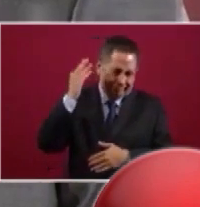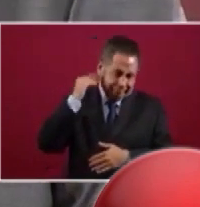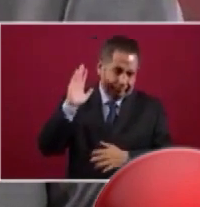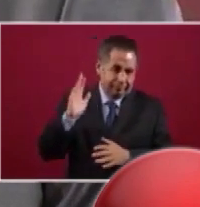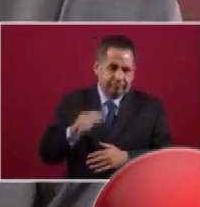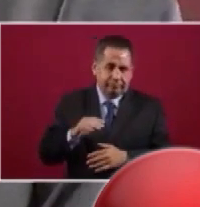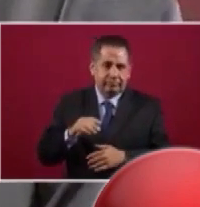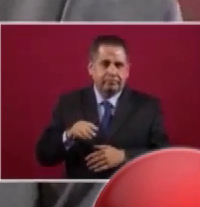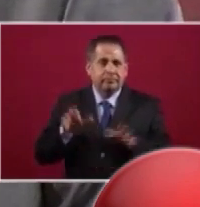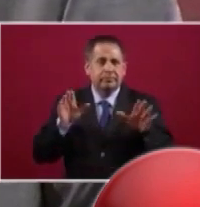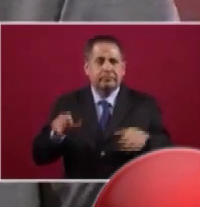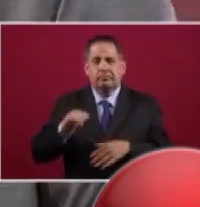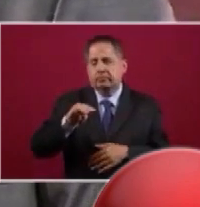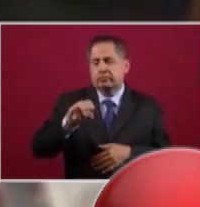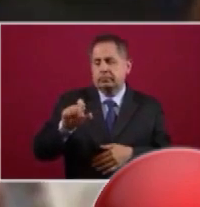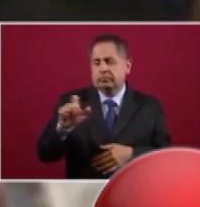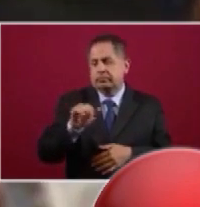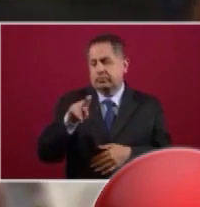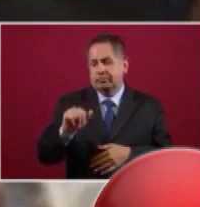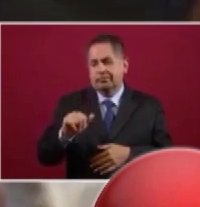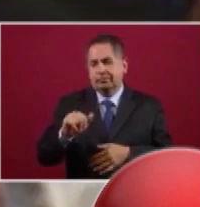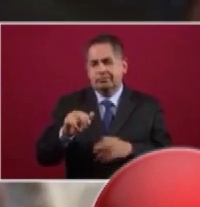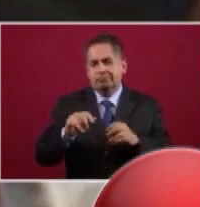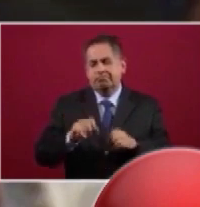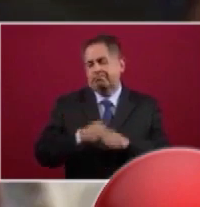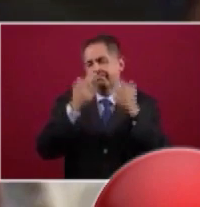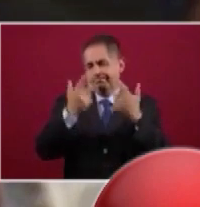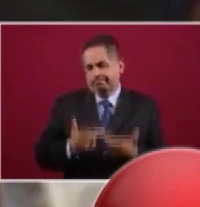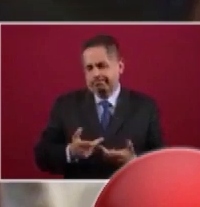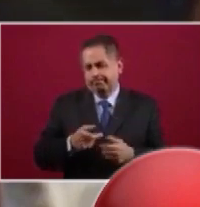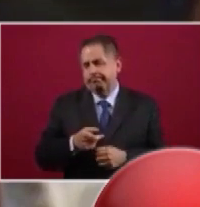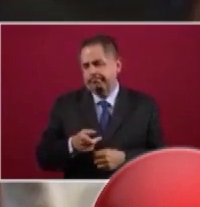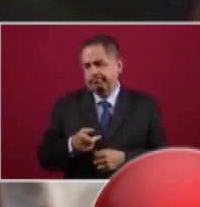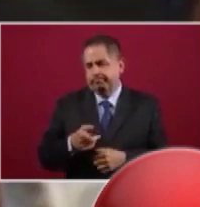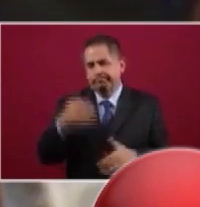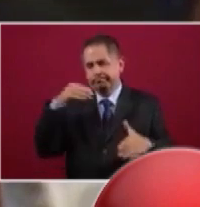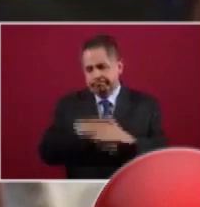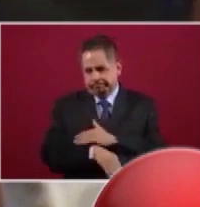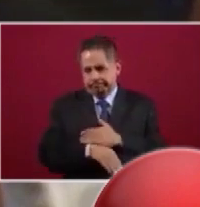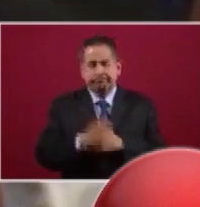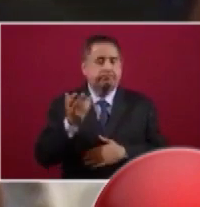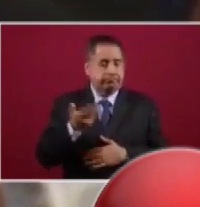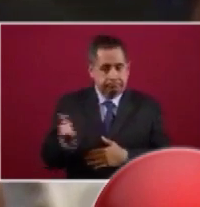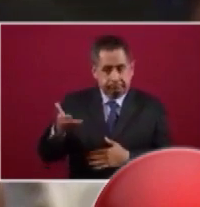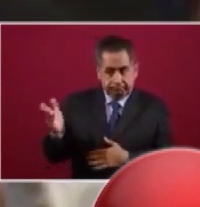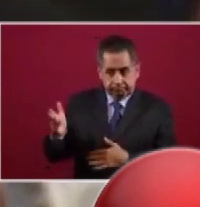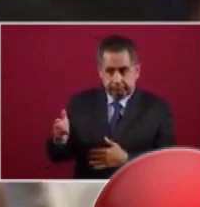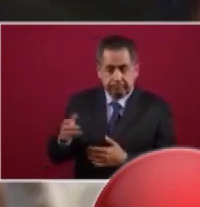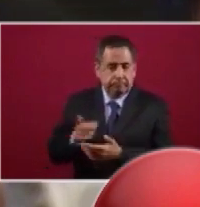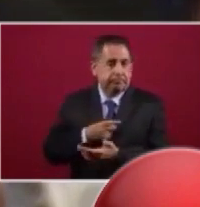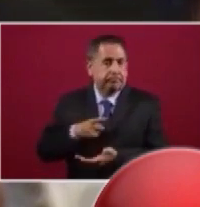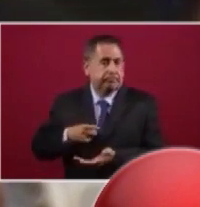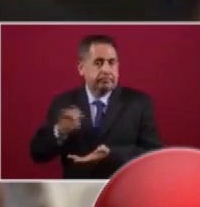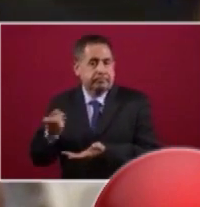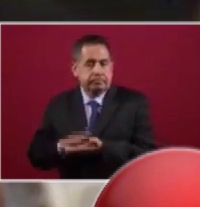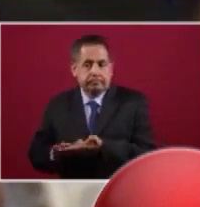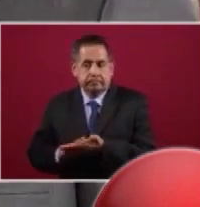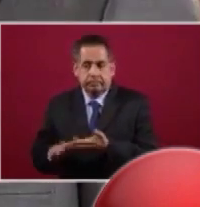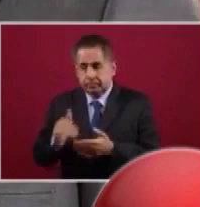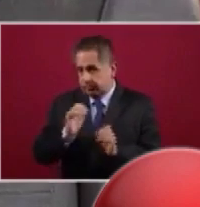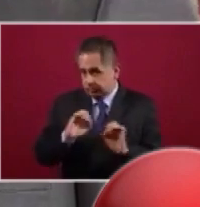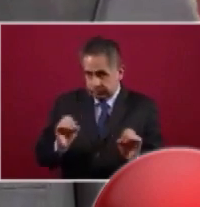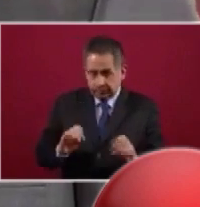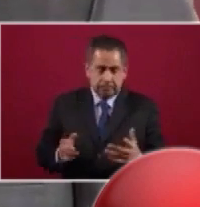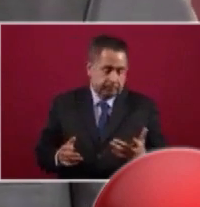de Mexicana por la quiebra de Mexicana, por todo esto que también